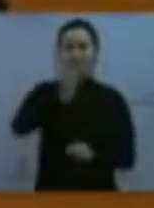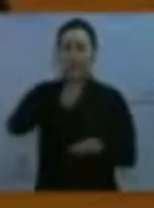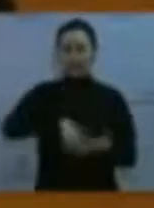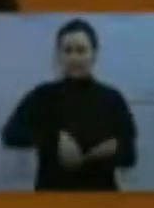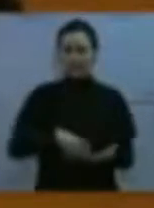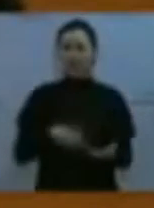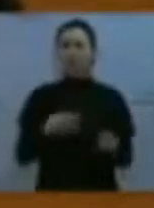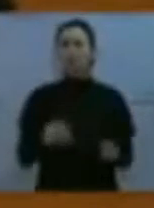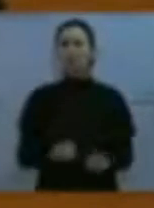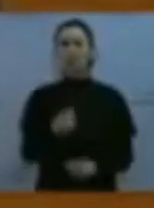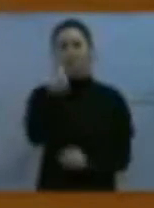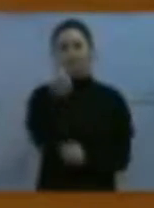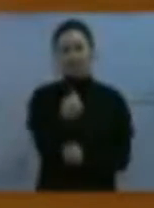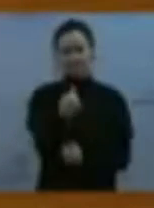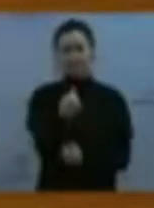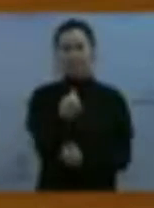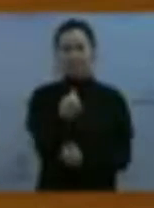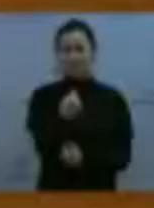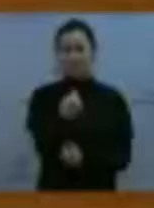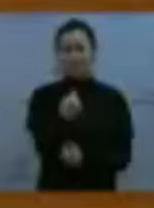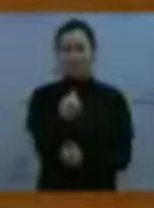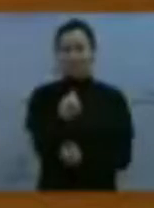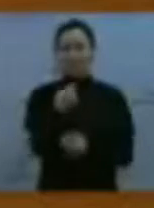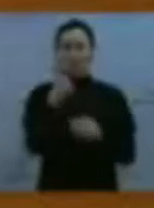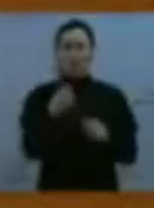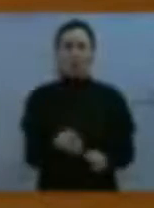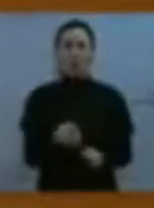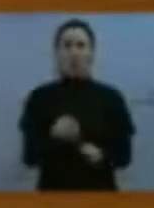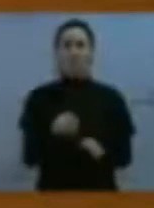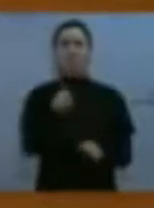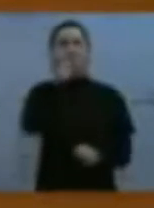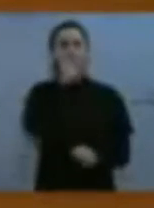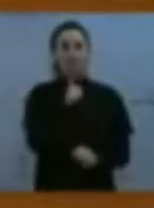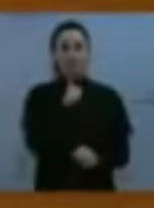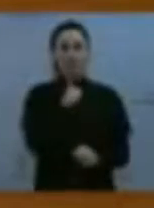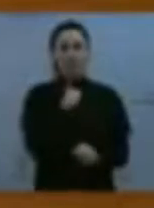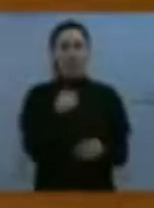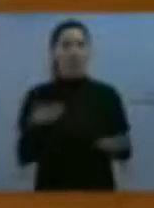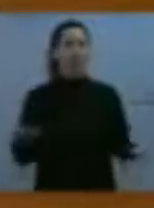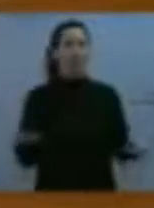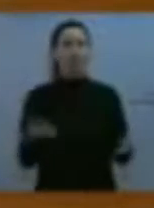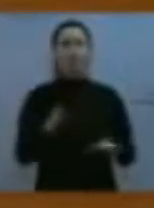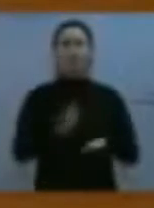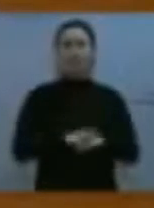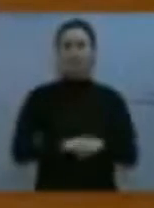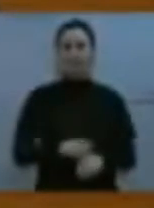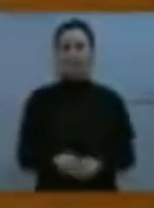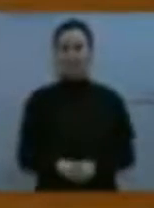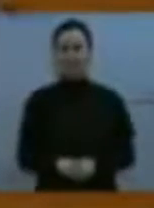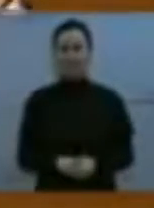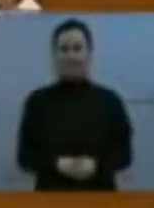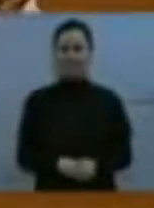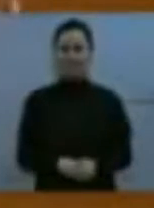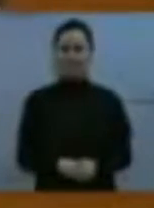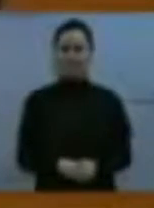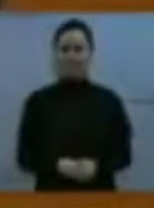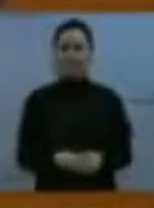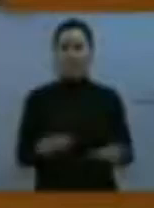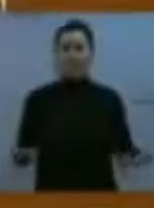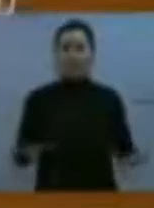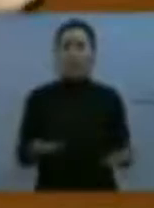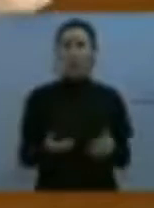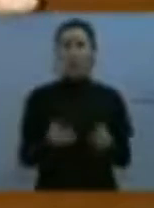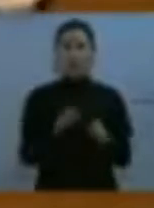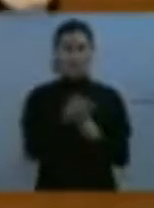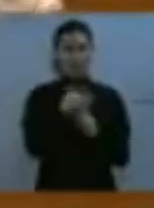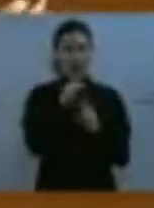Gobierno socialista del señor Sánchez. ¿Y por qué digo esto? Bueno, porque los acontecimientos tan estrafalarios, tan